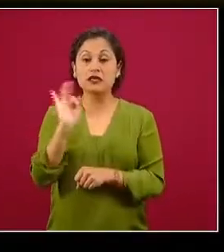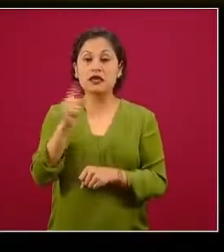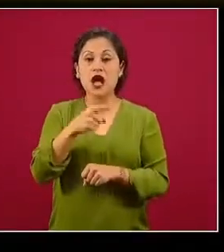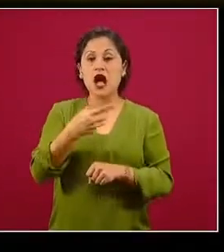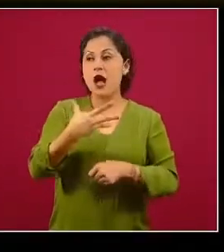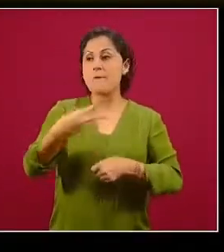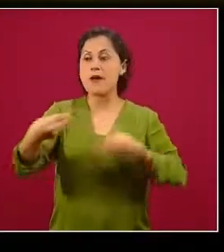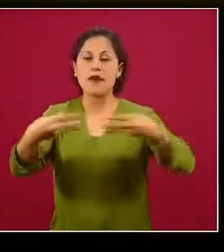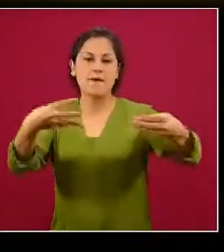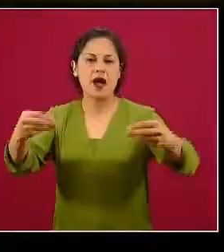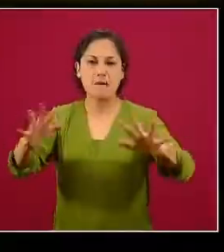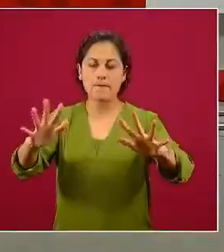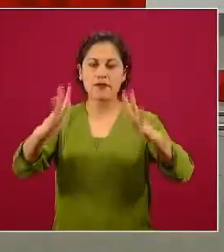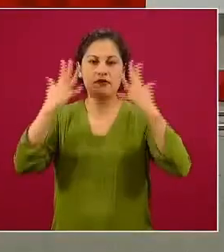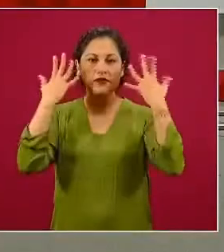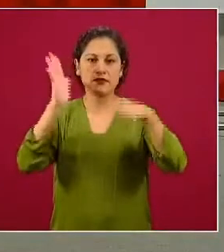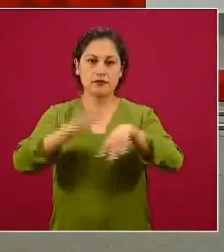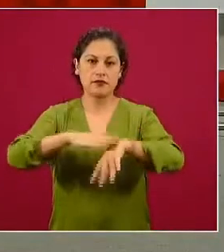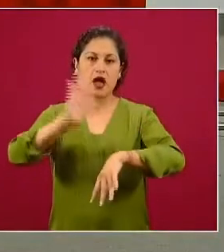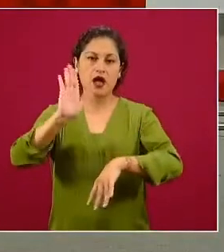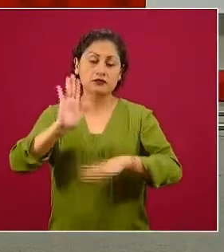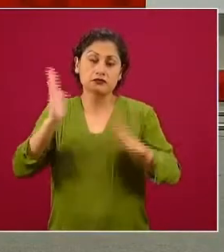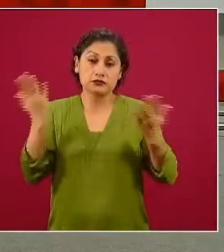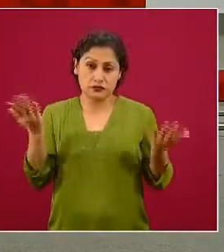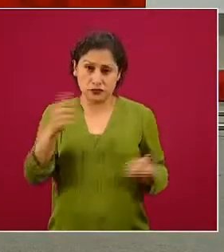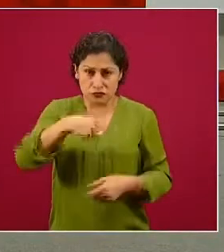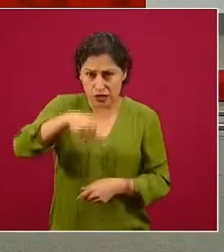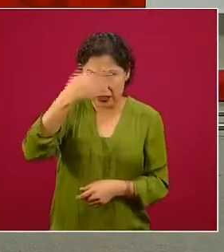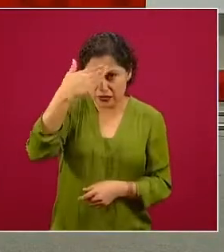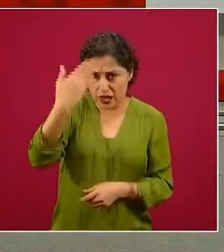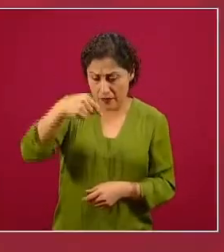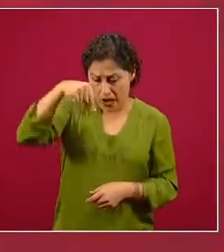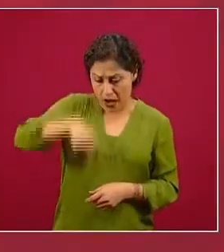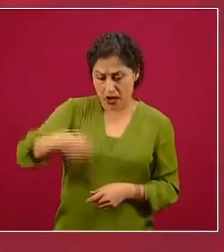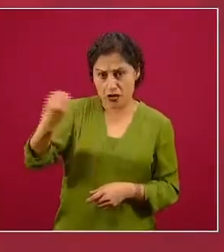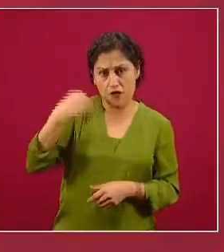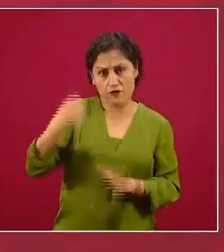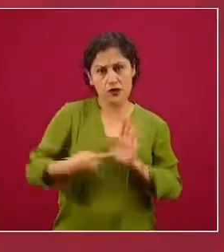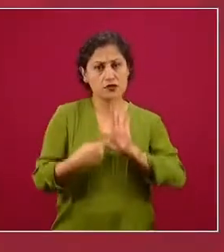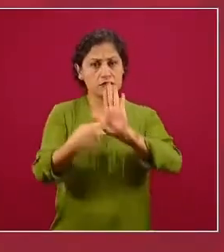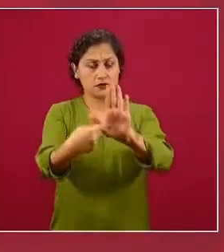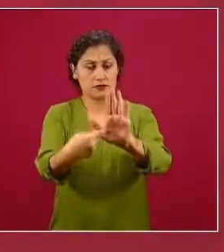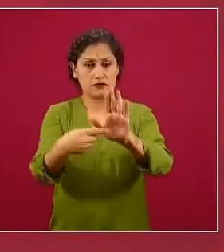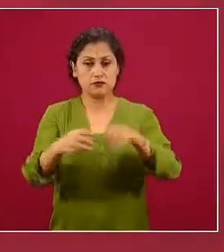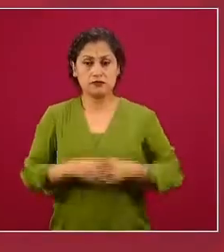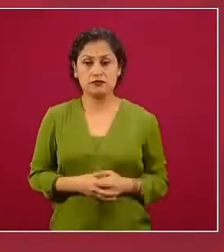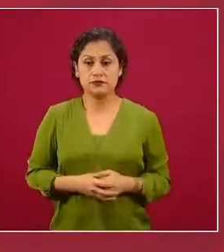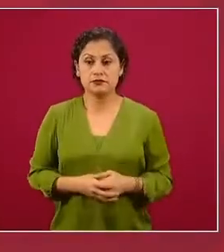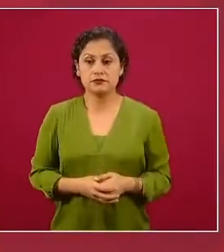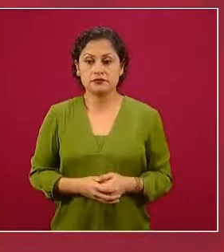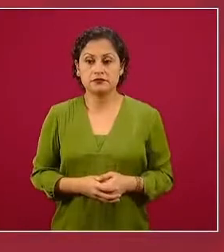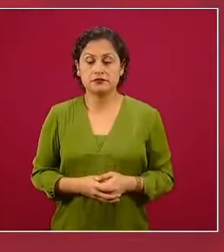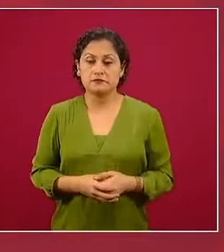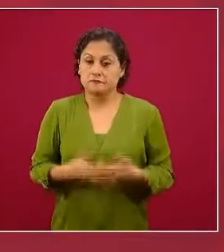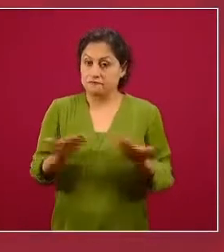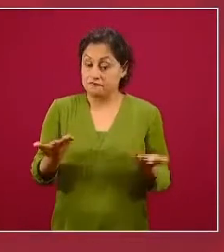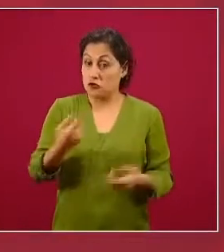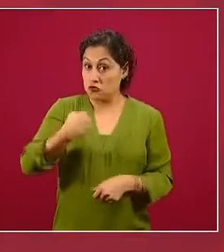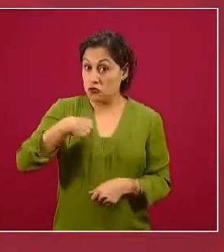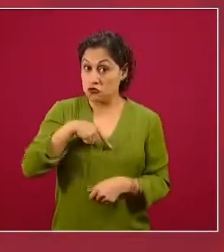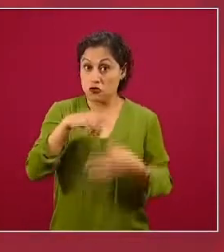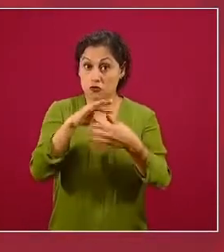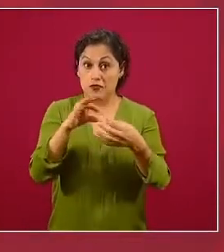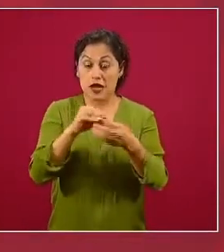lo presentamos transparentemente, todo el mundo sabe que lo presentamos aquí, y se dice, para que también la ciudadanía sepa cuál